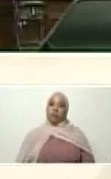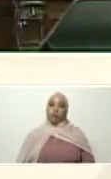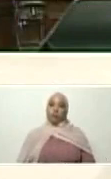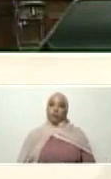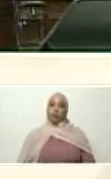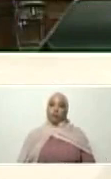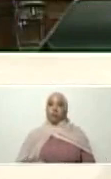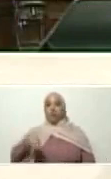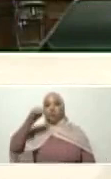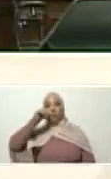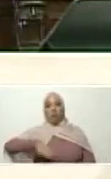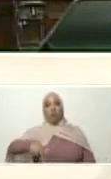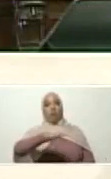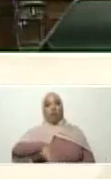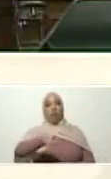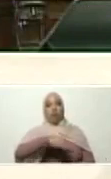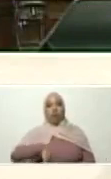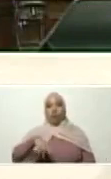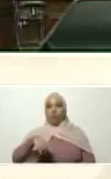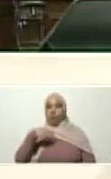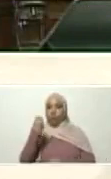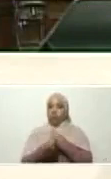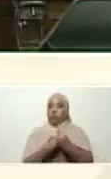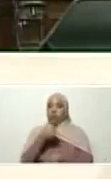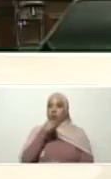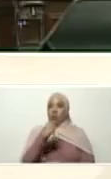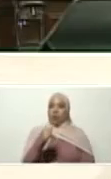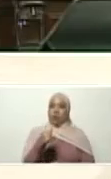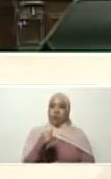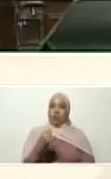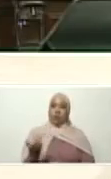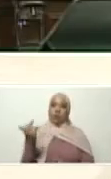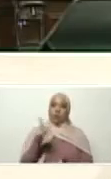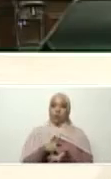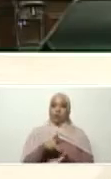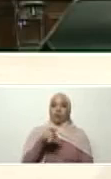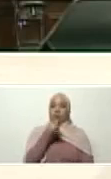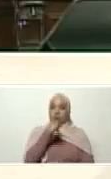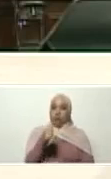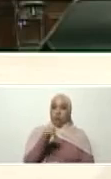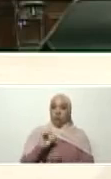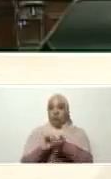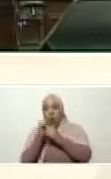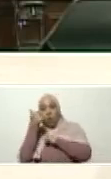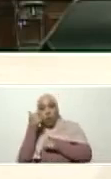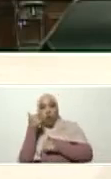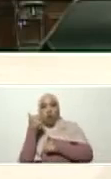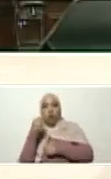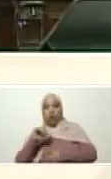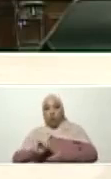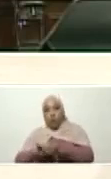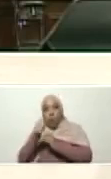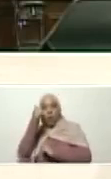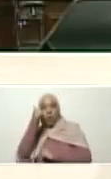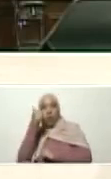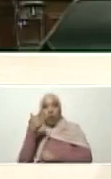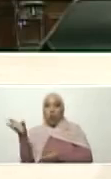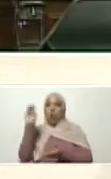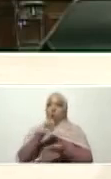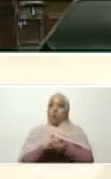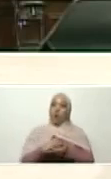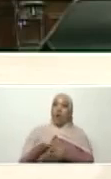Que el pueblo no se duerma. Que el pueblo no se duerma. Porque si el pueblo se duerme, vuelven los